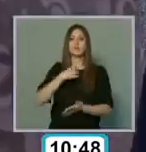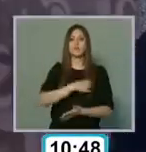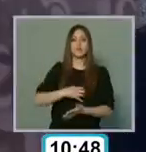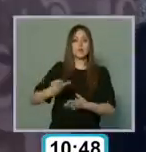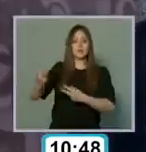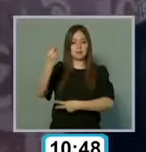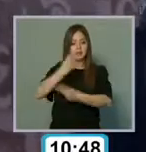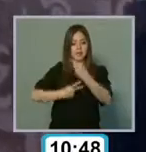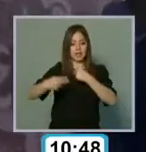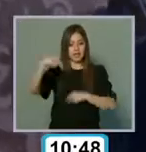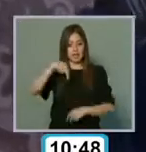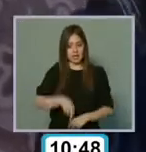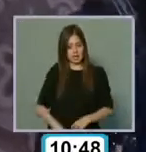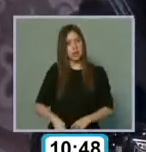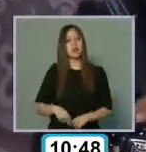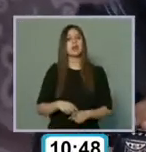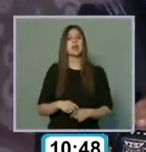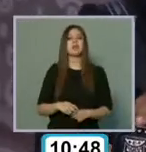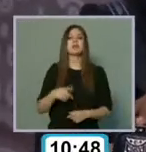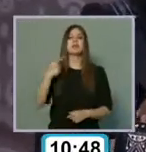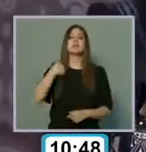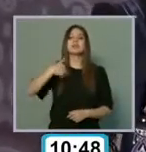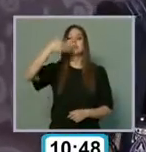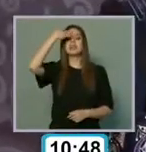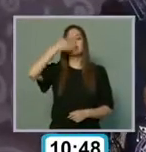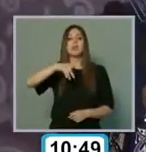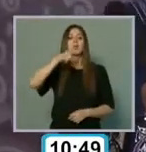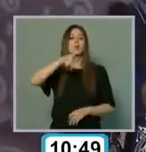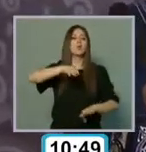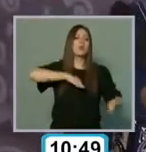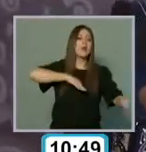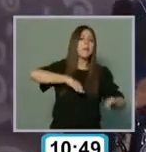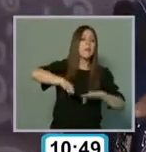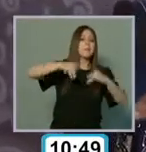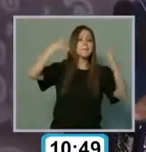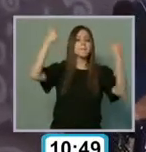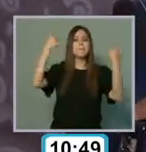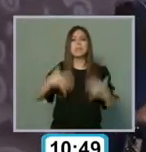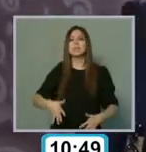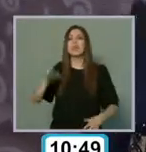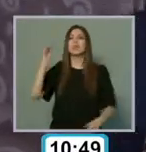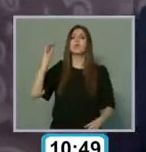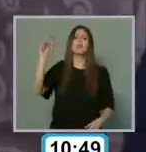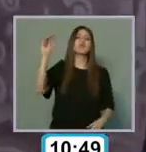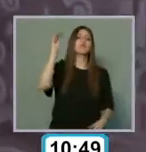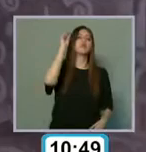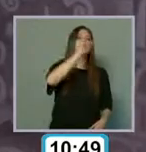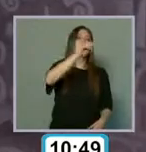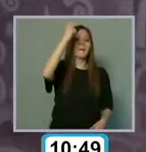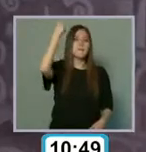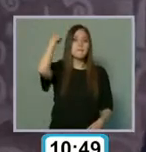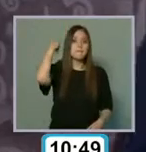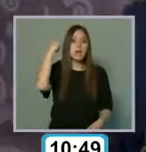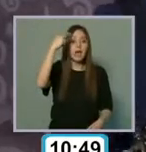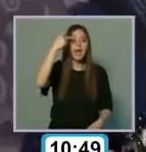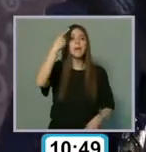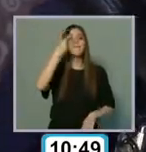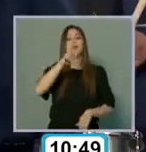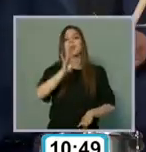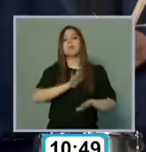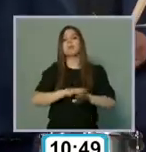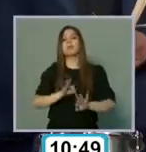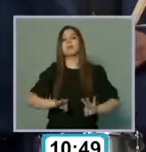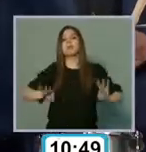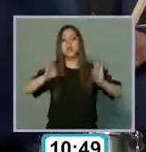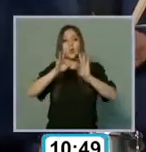placer verte siempre, amigo. Pues sé que andas trabajando mucho, siempre andas de viaje, pero muy importante, atendiendo a tus fans a través de las